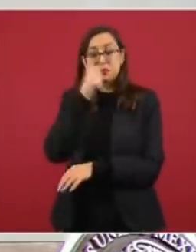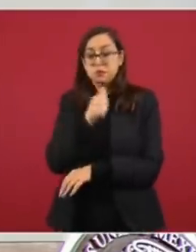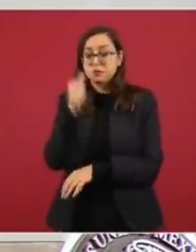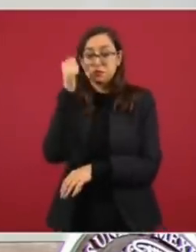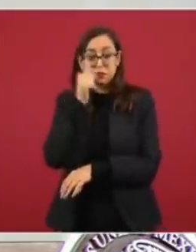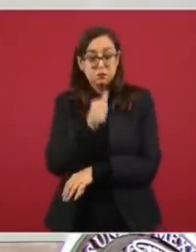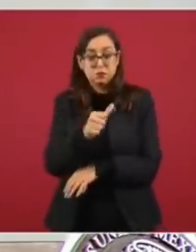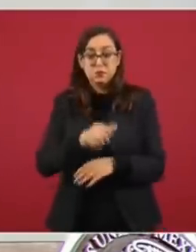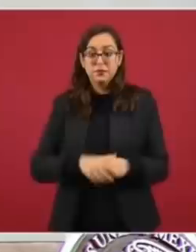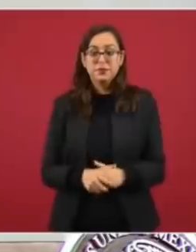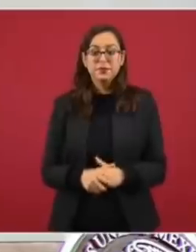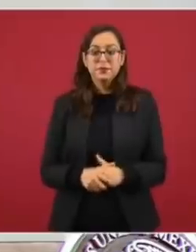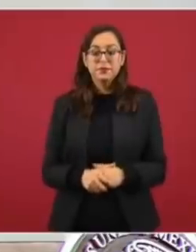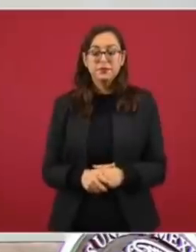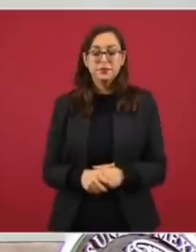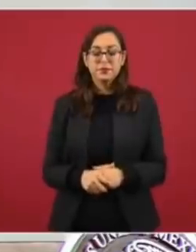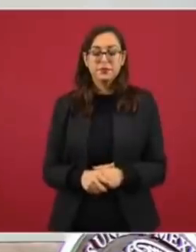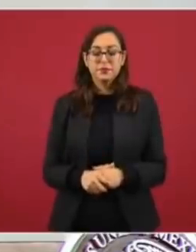Hay